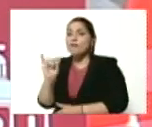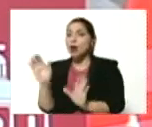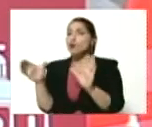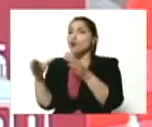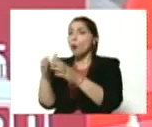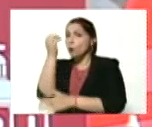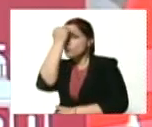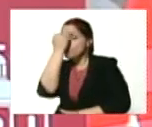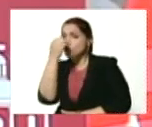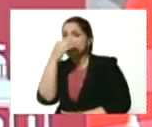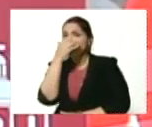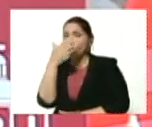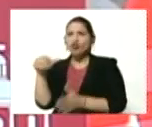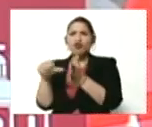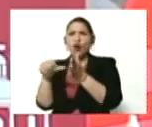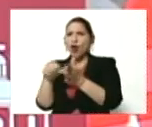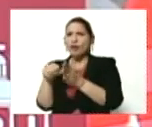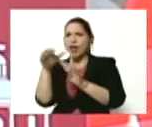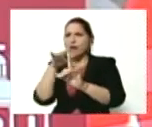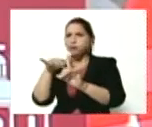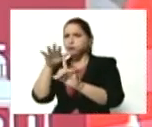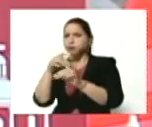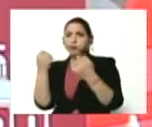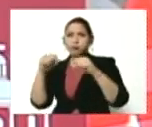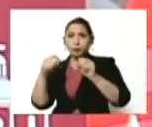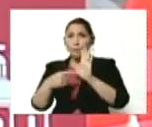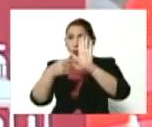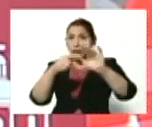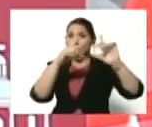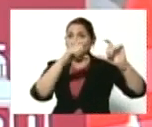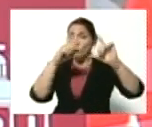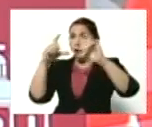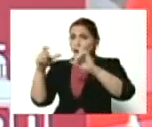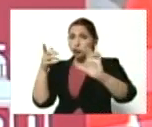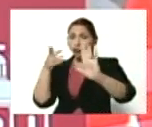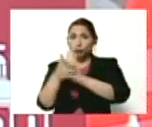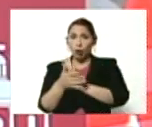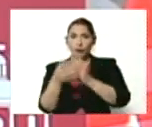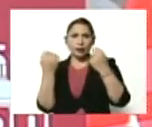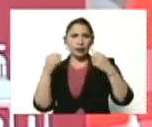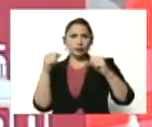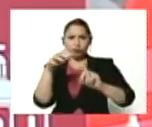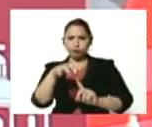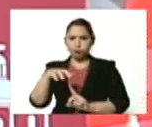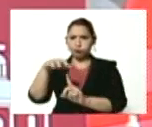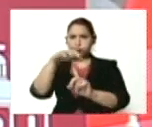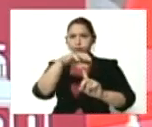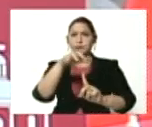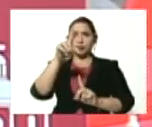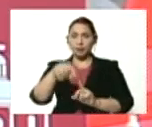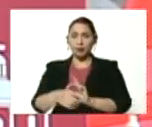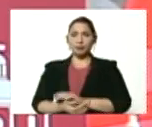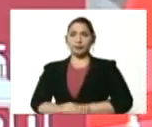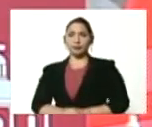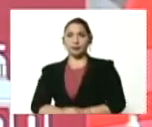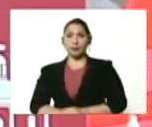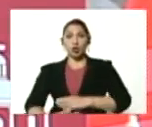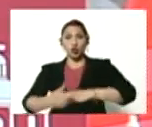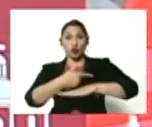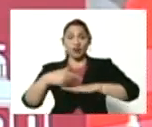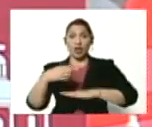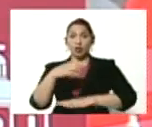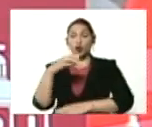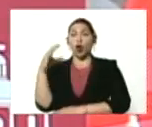había dado el entrenamiento, mostramos fotografía del entrenamiento de esos drones en Chinácota y, por supuesto, el gobierno de Colombia